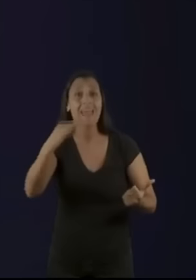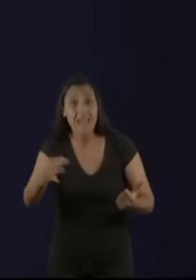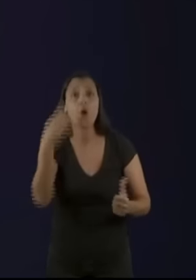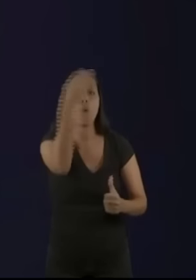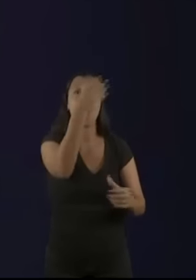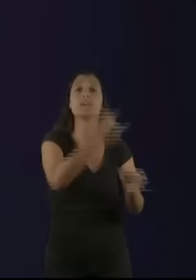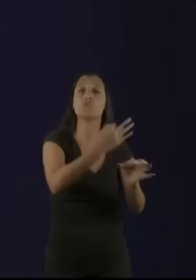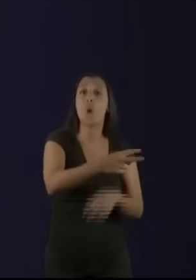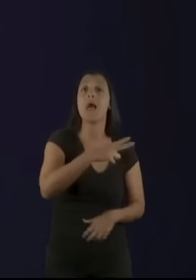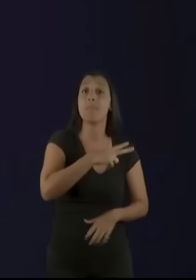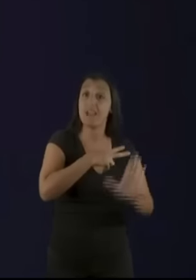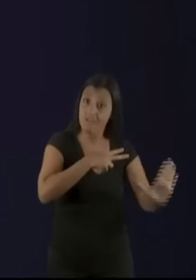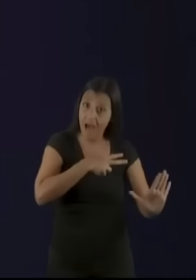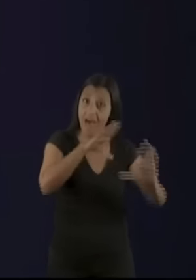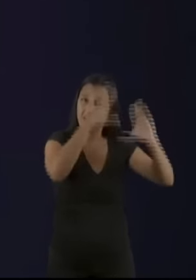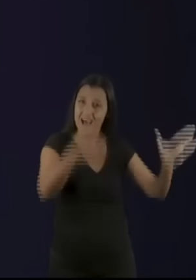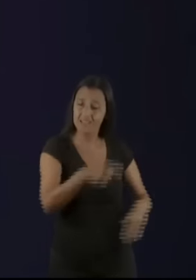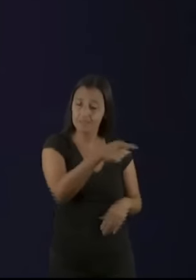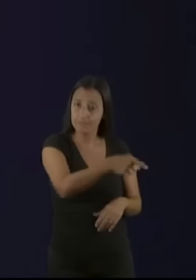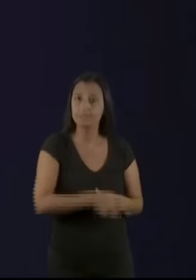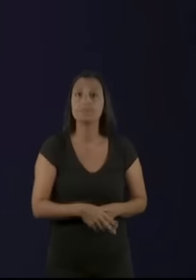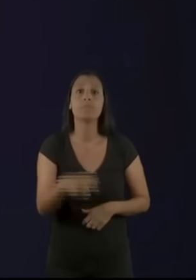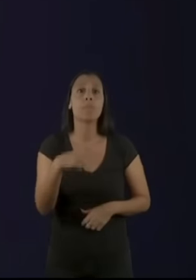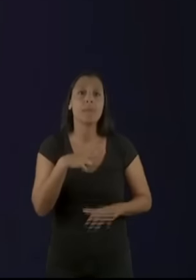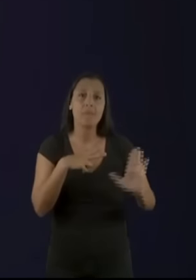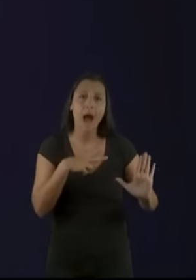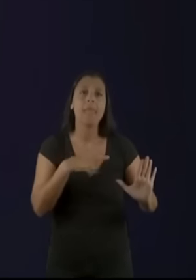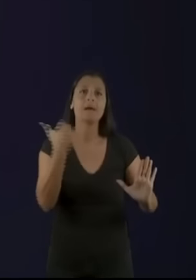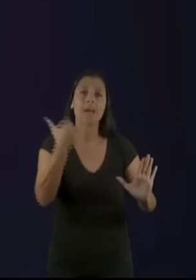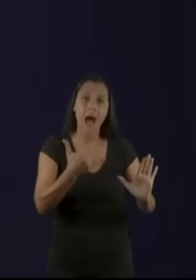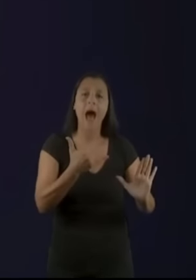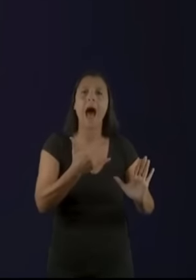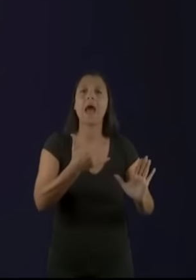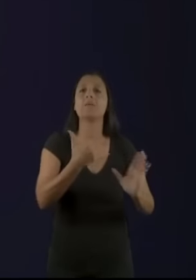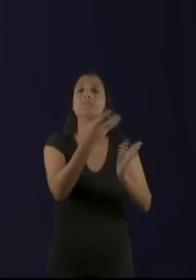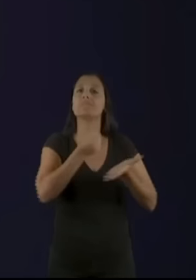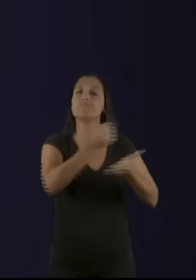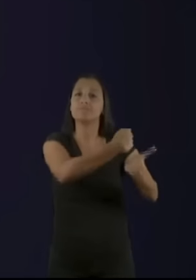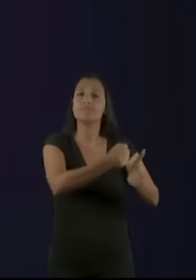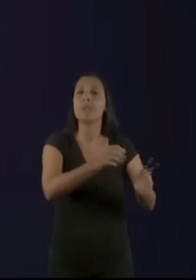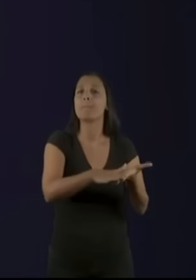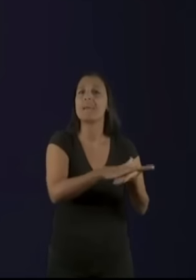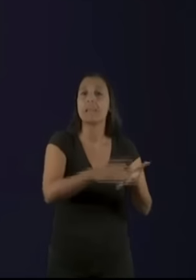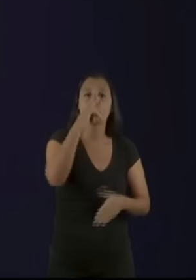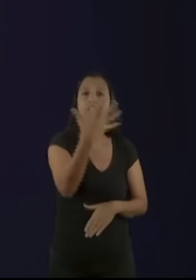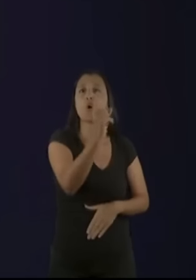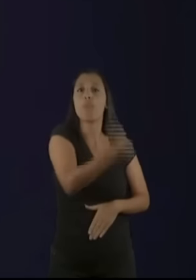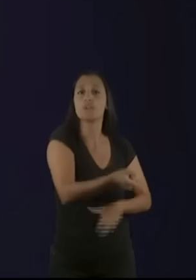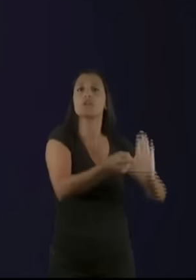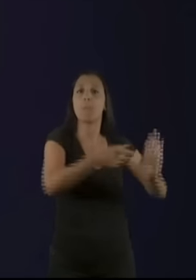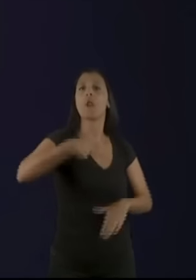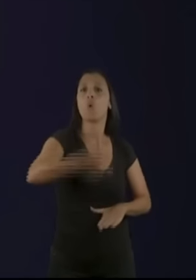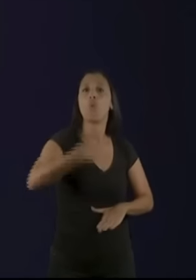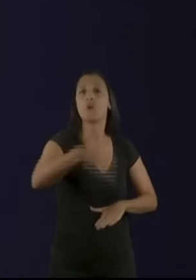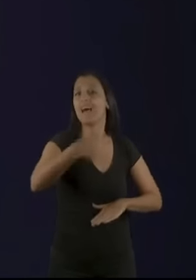colegio en aquellas instituciones privadas que tengan una subvención mínima del 75 y la cuota no supere